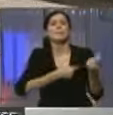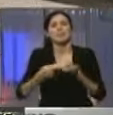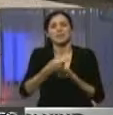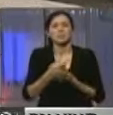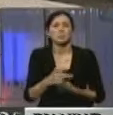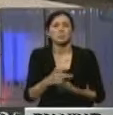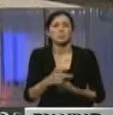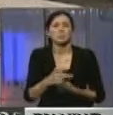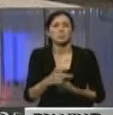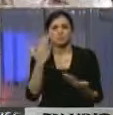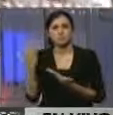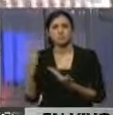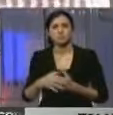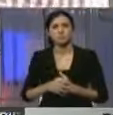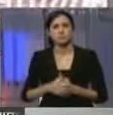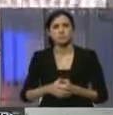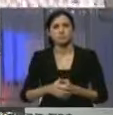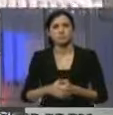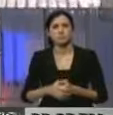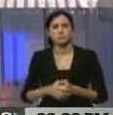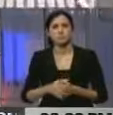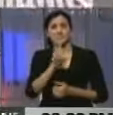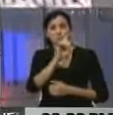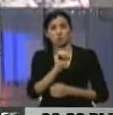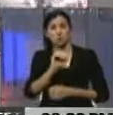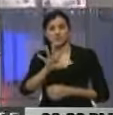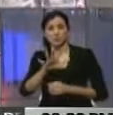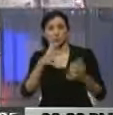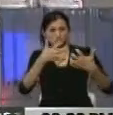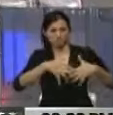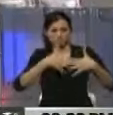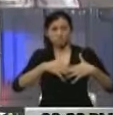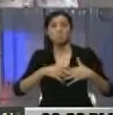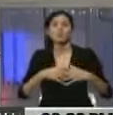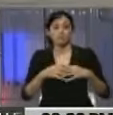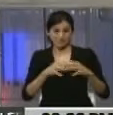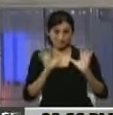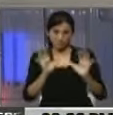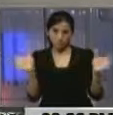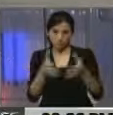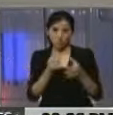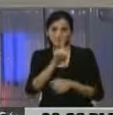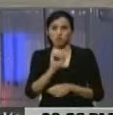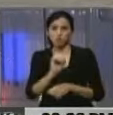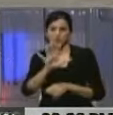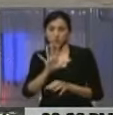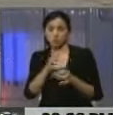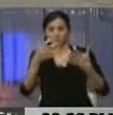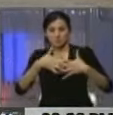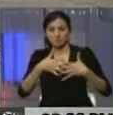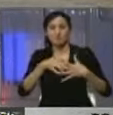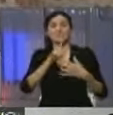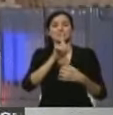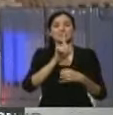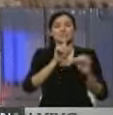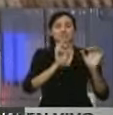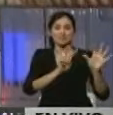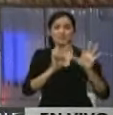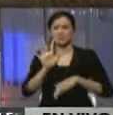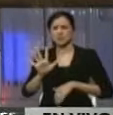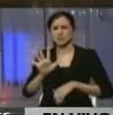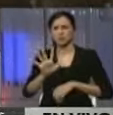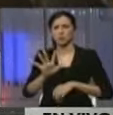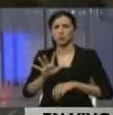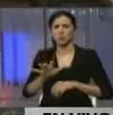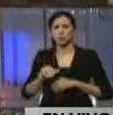país. 105, de las cuales son 77 unidades o plantas productivas.